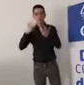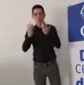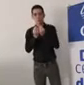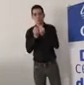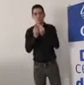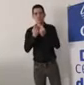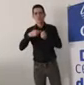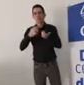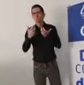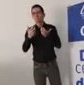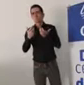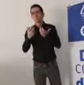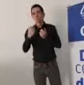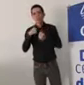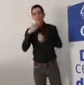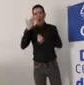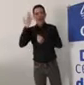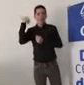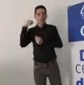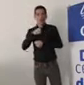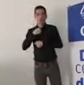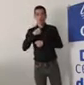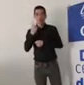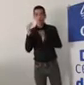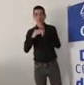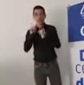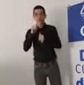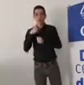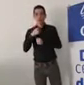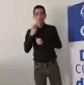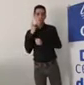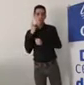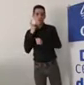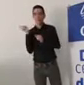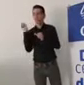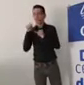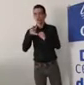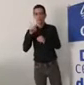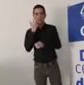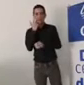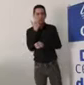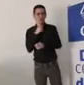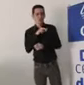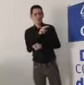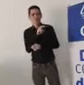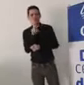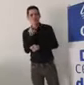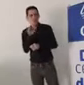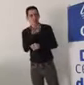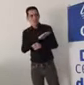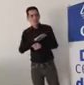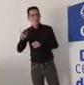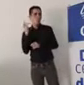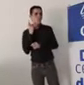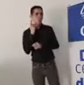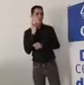del 2016 no quería lanzarme a la política. Yo veía con mucho recelo el escenario político porque me parece que es un espacio